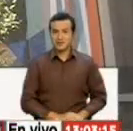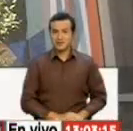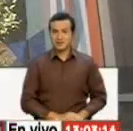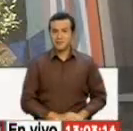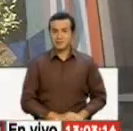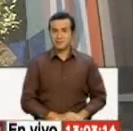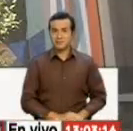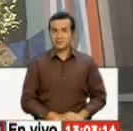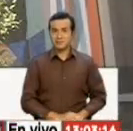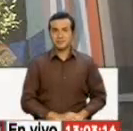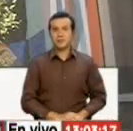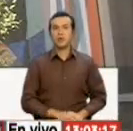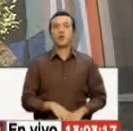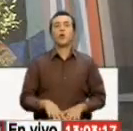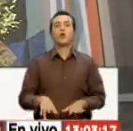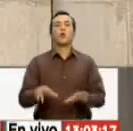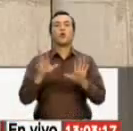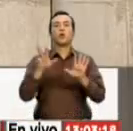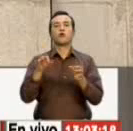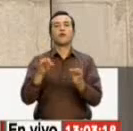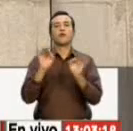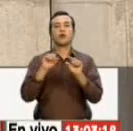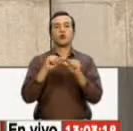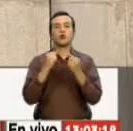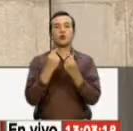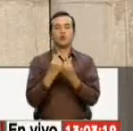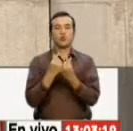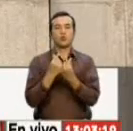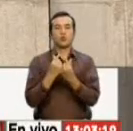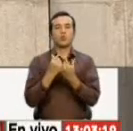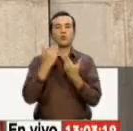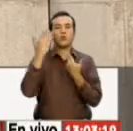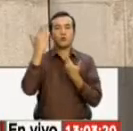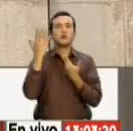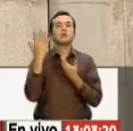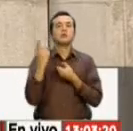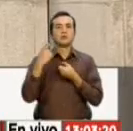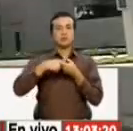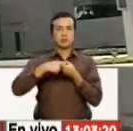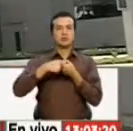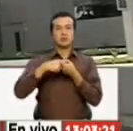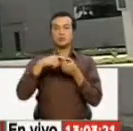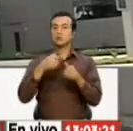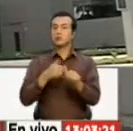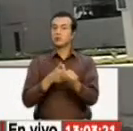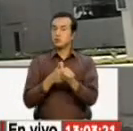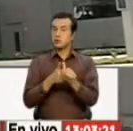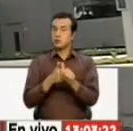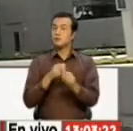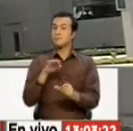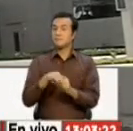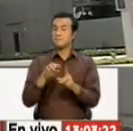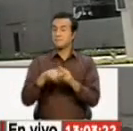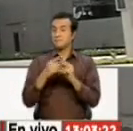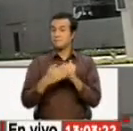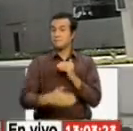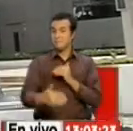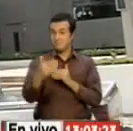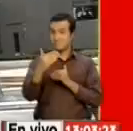Con la mira puesta en el 4 de febrero, partidos y movimientos políticos ya anuncian su postura de cara a la consulta popular.